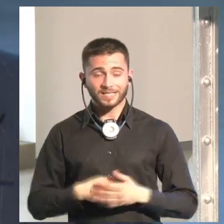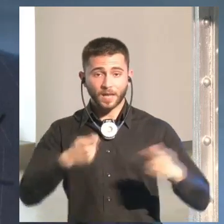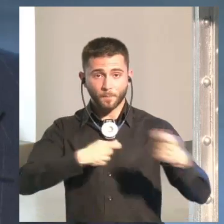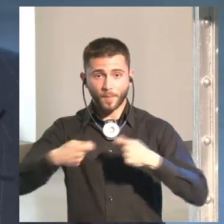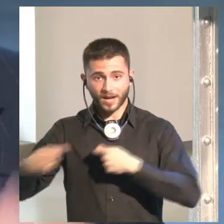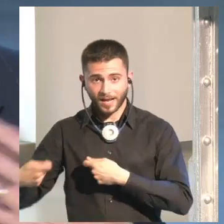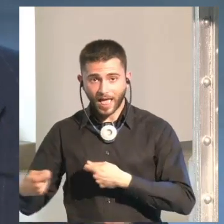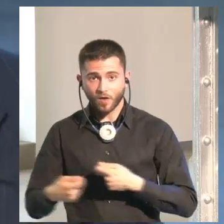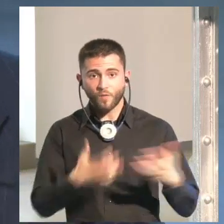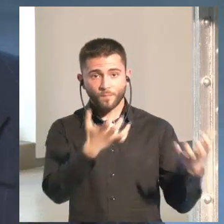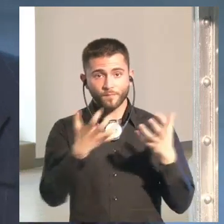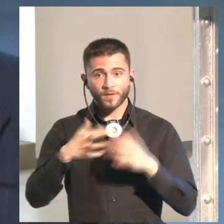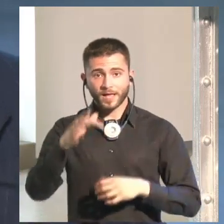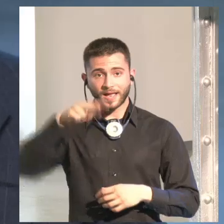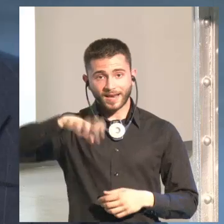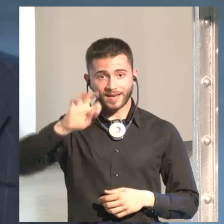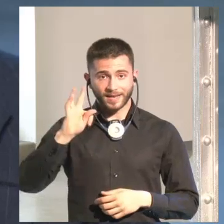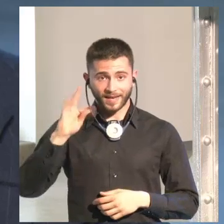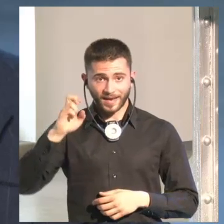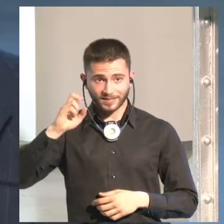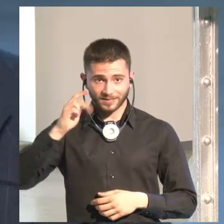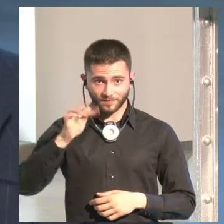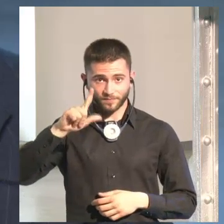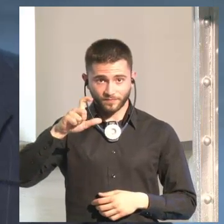tener múltiples Netflixes,